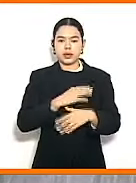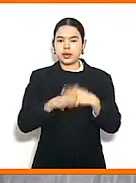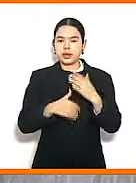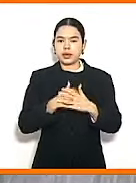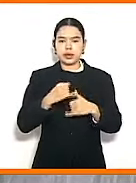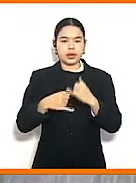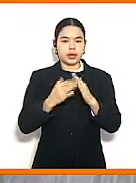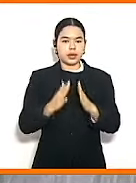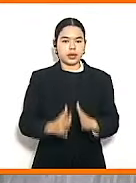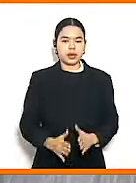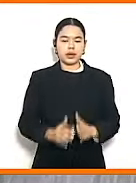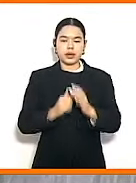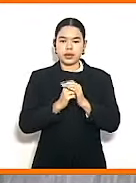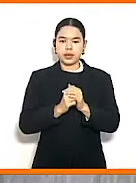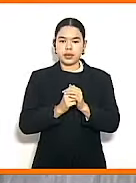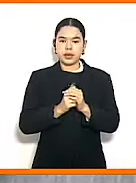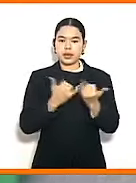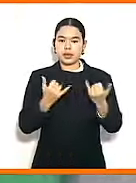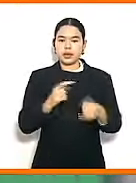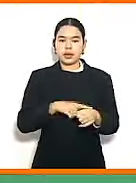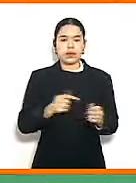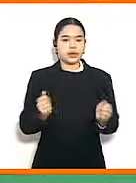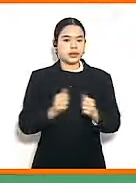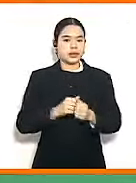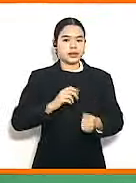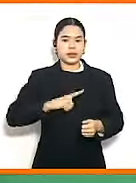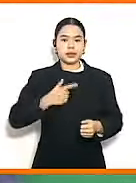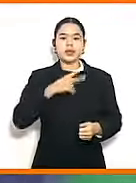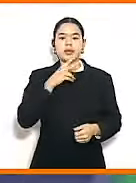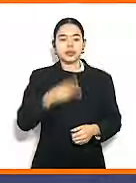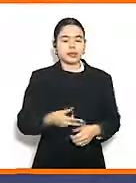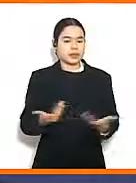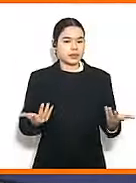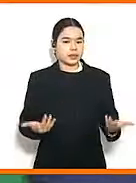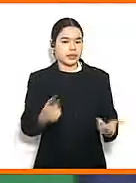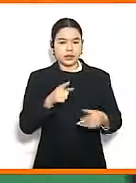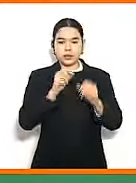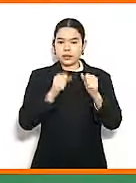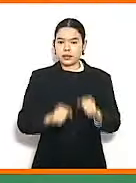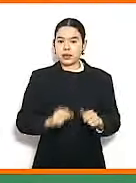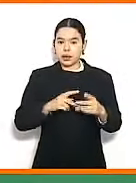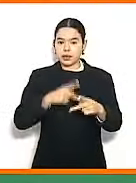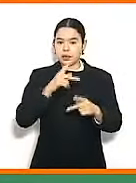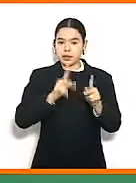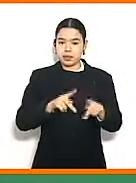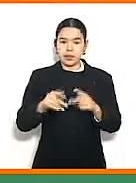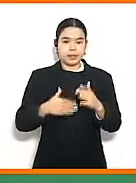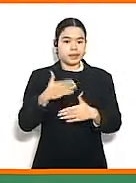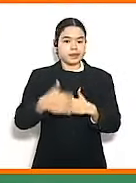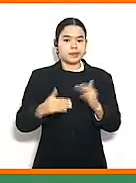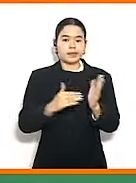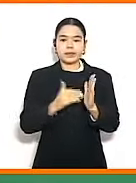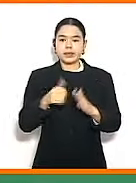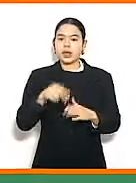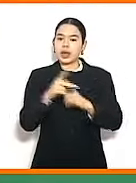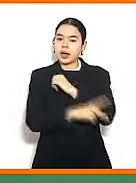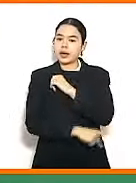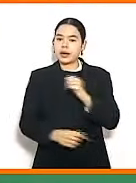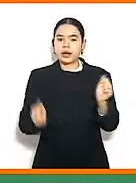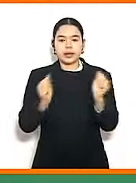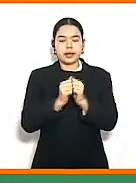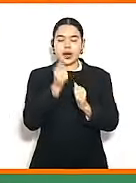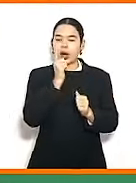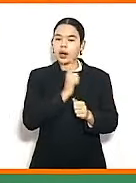cada uno de nuestros jugadores. Y ahora sí es momento de pasar a conocer si tendremos un próximo millonario en el país junto a nuestro